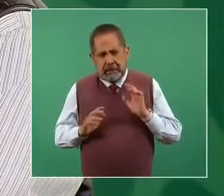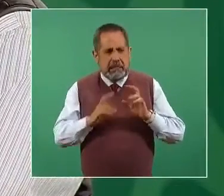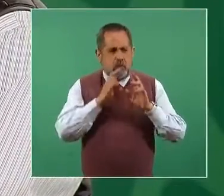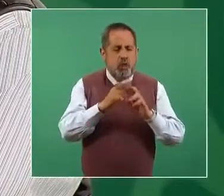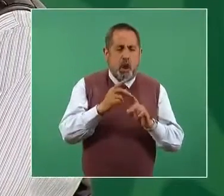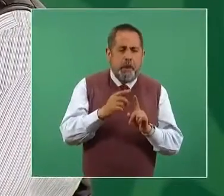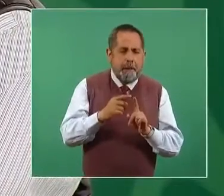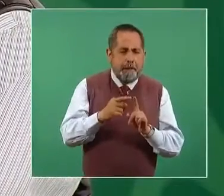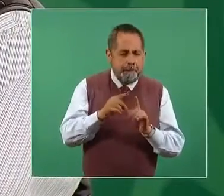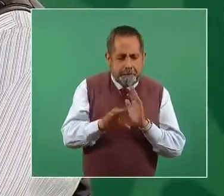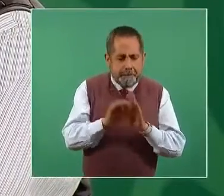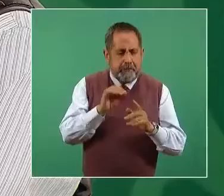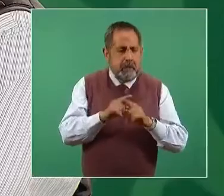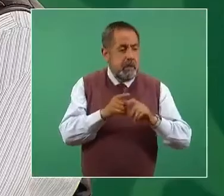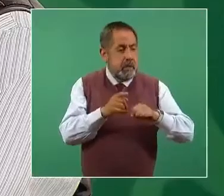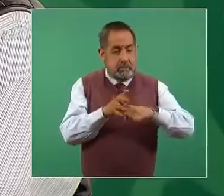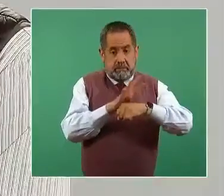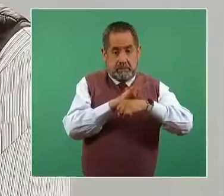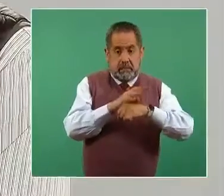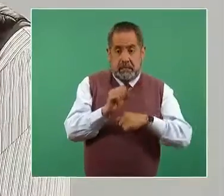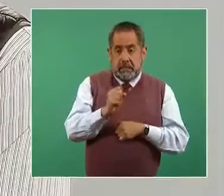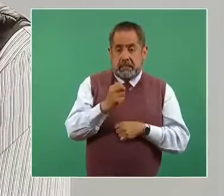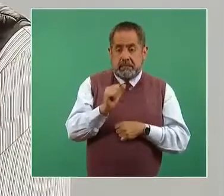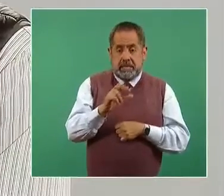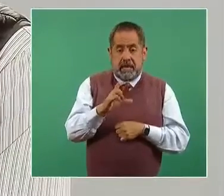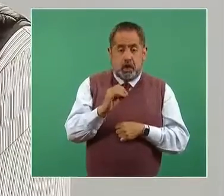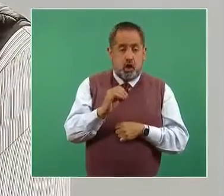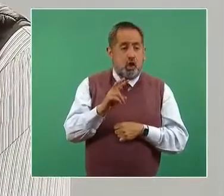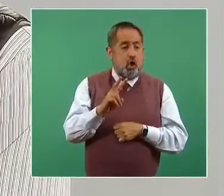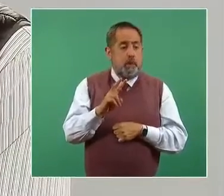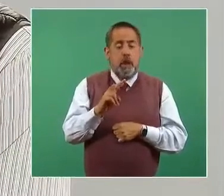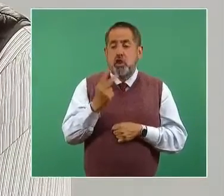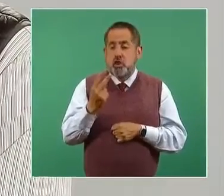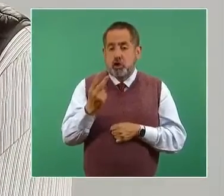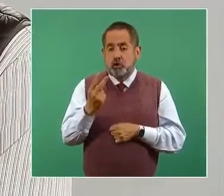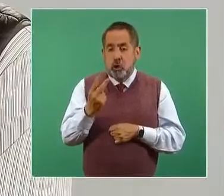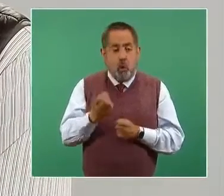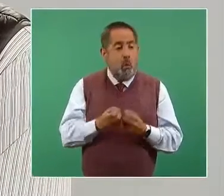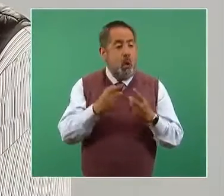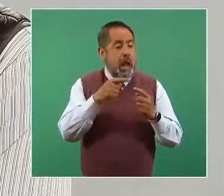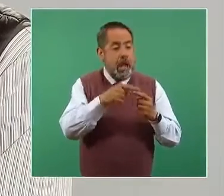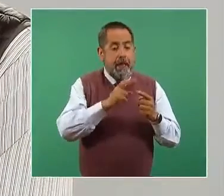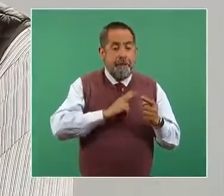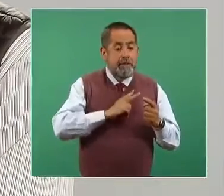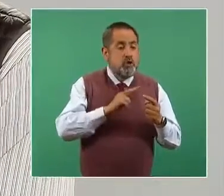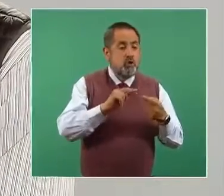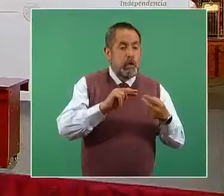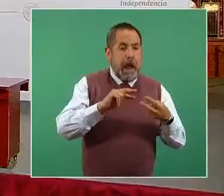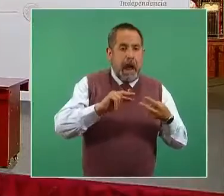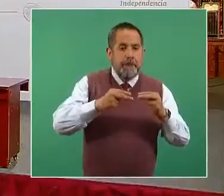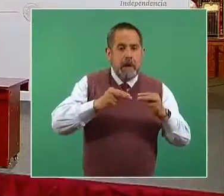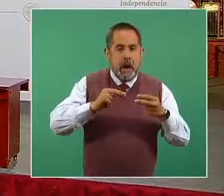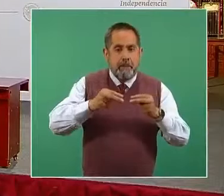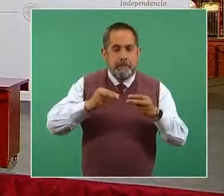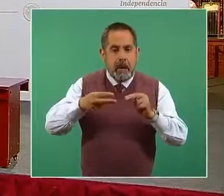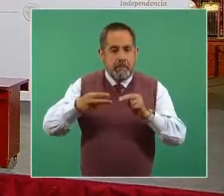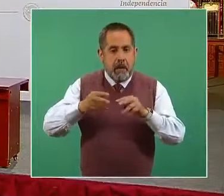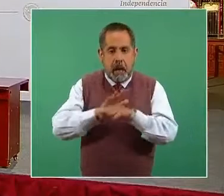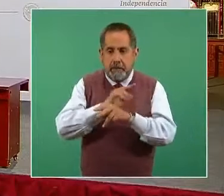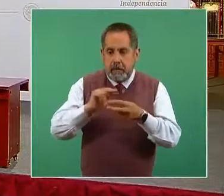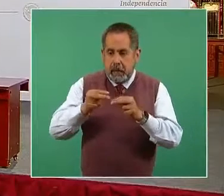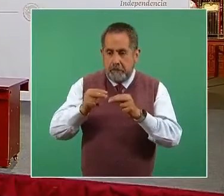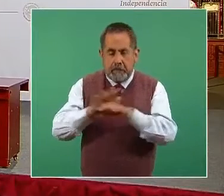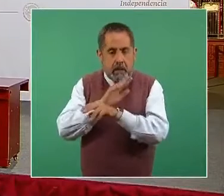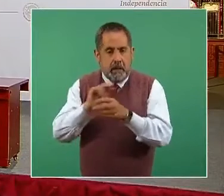resultados positivos al virus SARS-CoV-2 de cuáles de estos virus pudieran estar presentando mutaciones o en